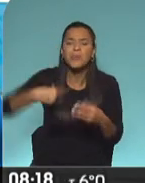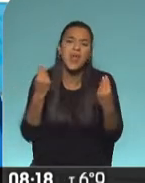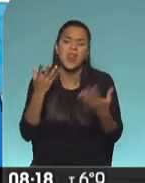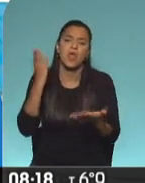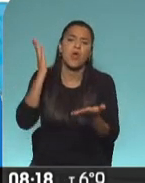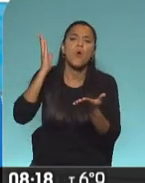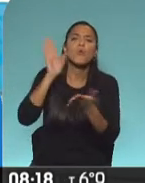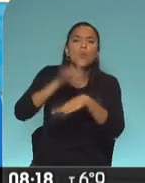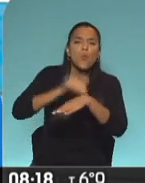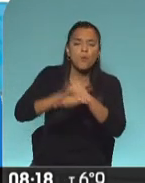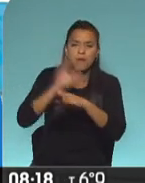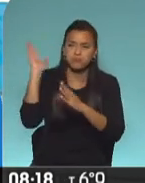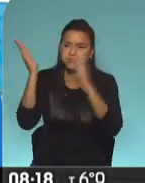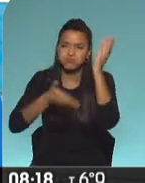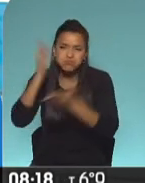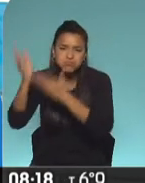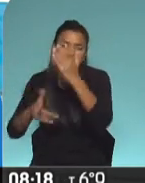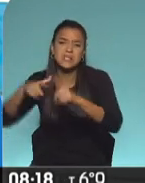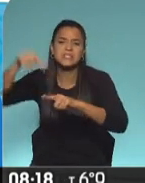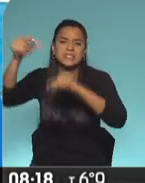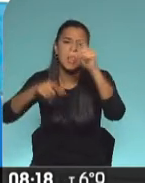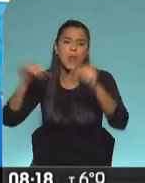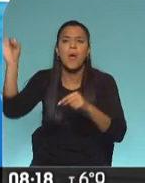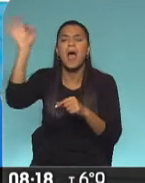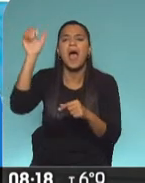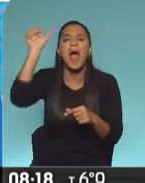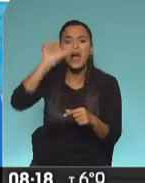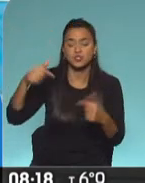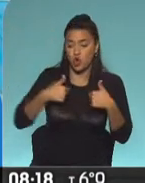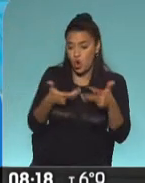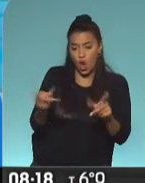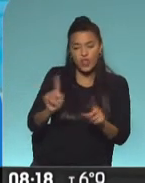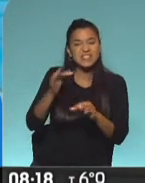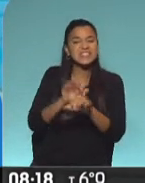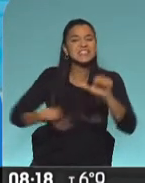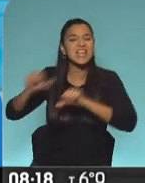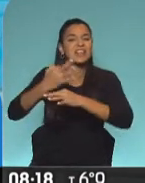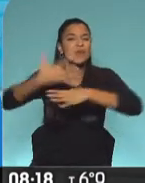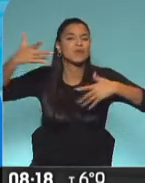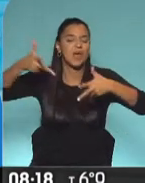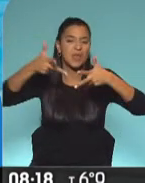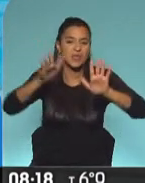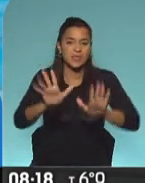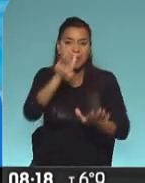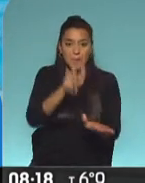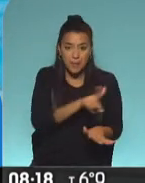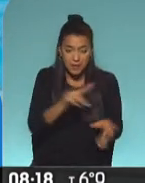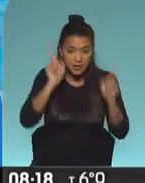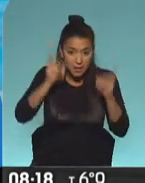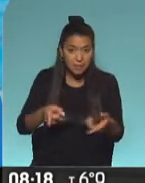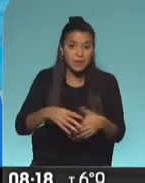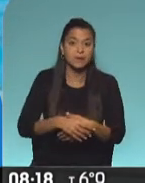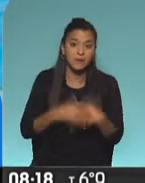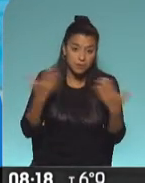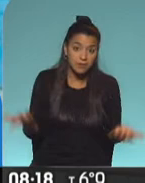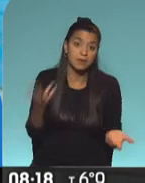selva tropical del sudeste asiático. Lo dicen los científicos, no lo digo yo, lo dice la comunidad científica internacional. Lo dice el Papa Francisco en Laudato Si. Lo dice